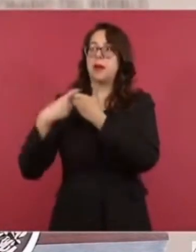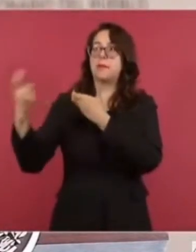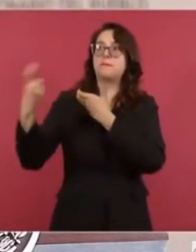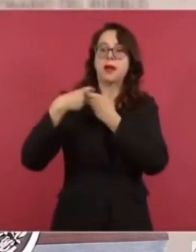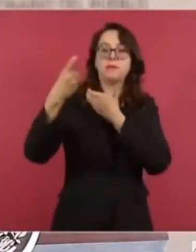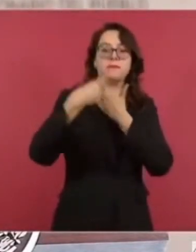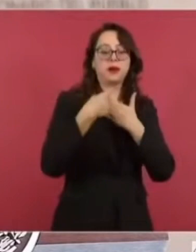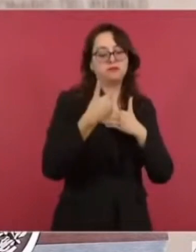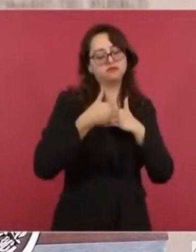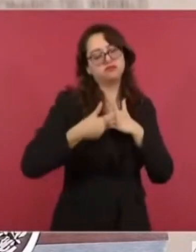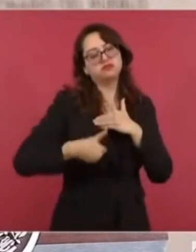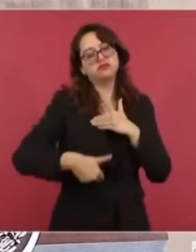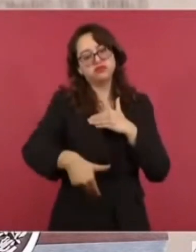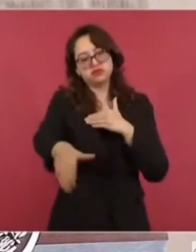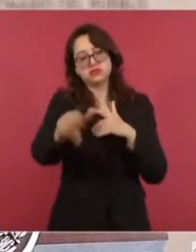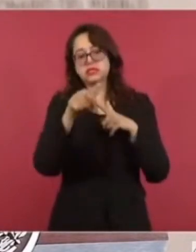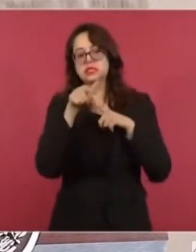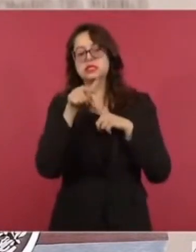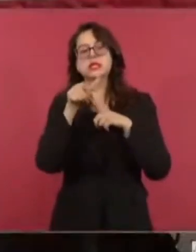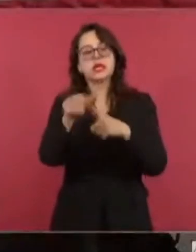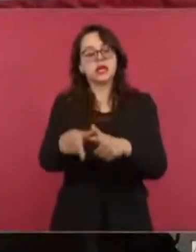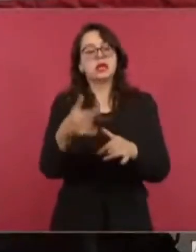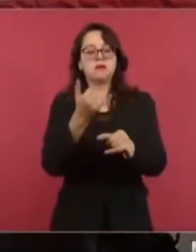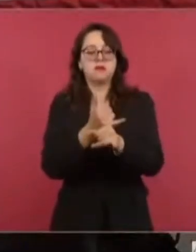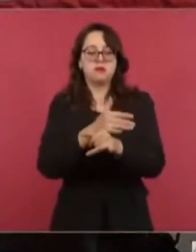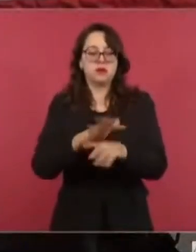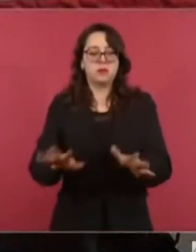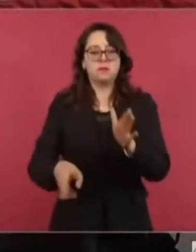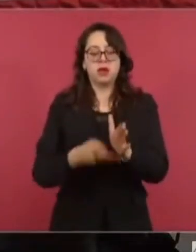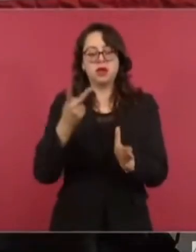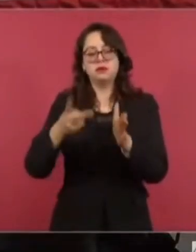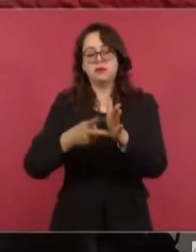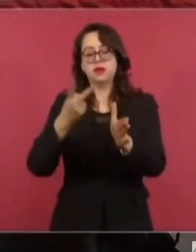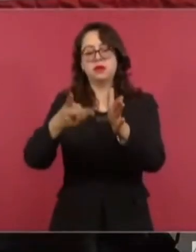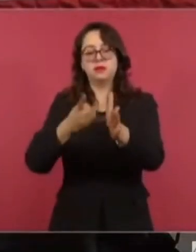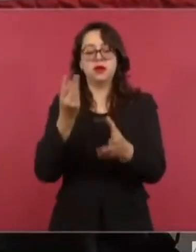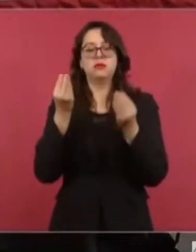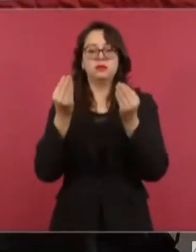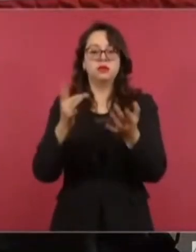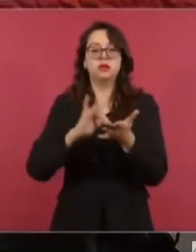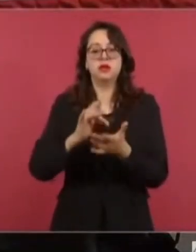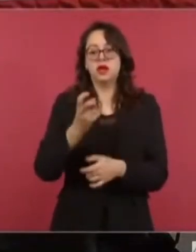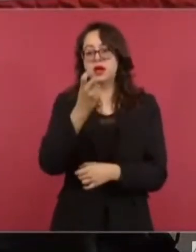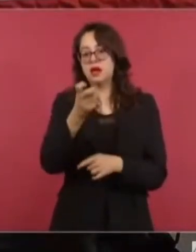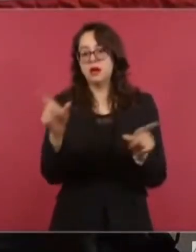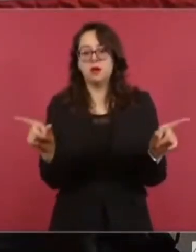meses y desde luego aquí en el Pulso de la Salud lo estaremos informando. Muchas gracias, señor presidente. Es cuanto.